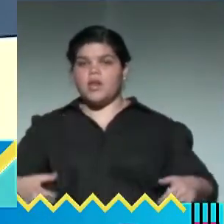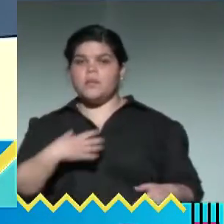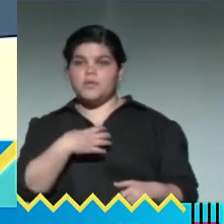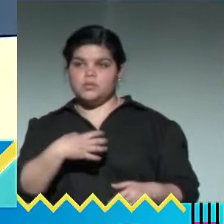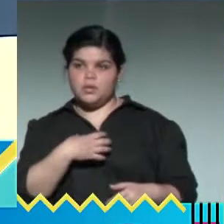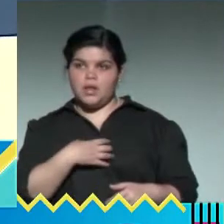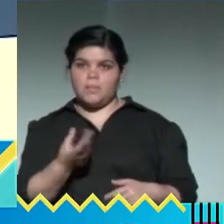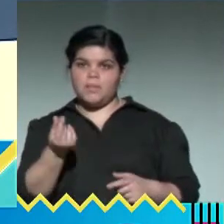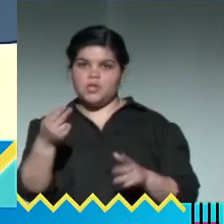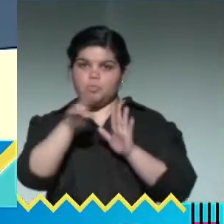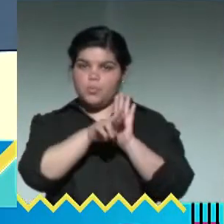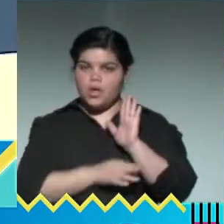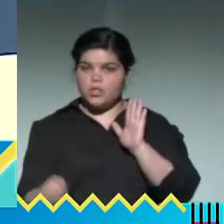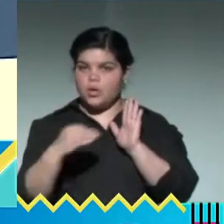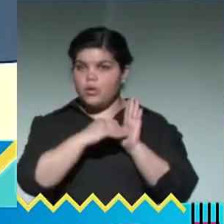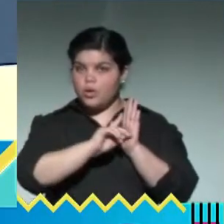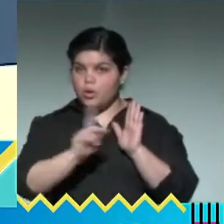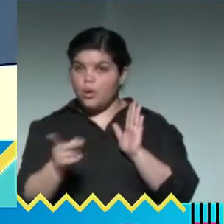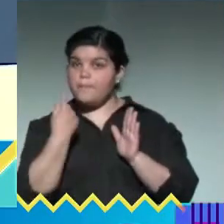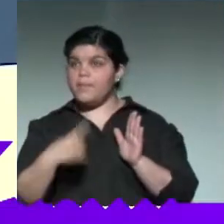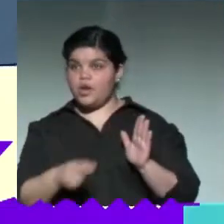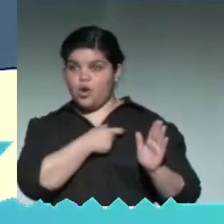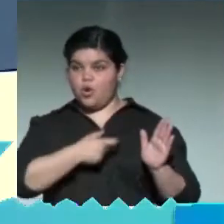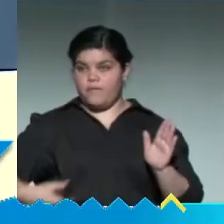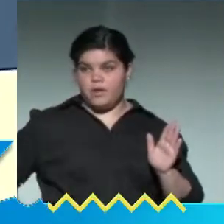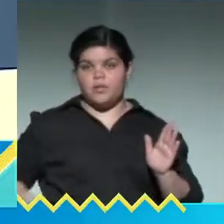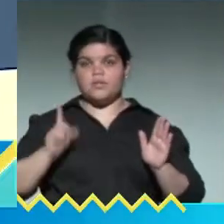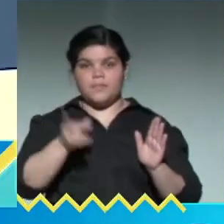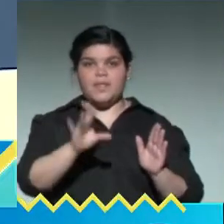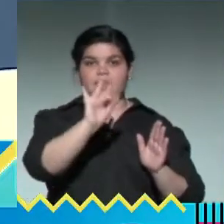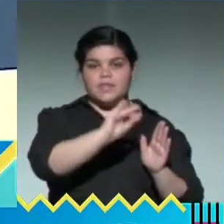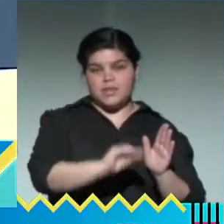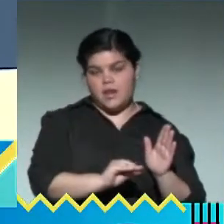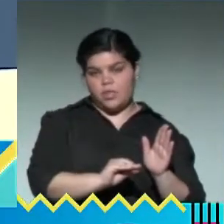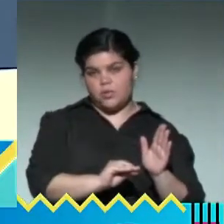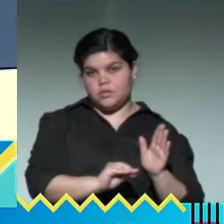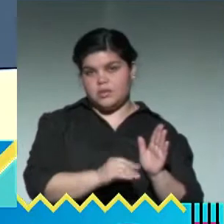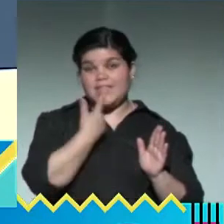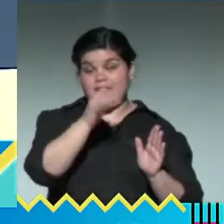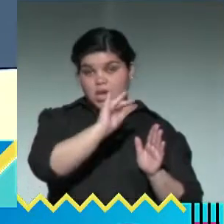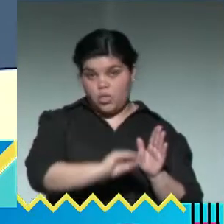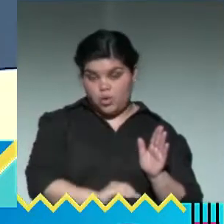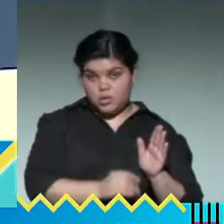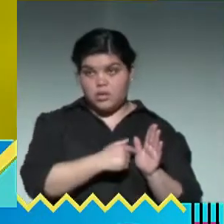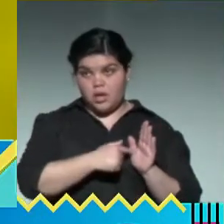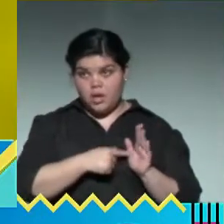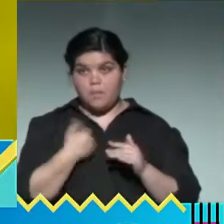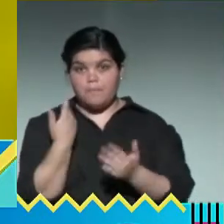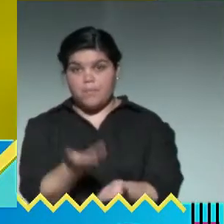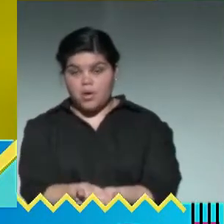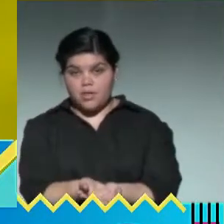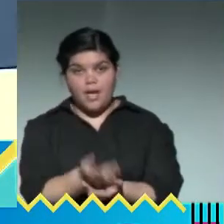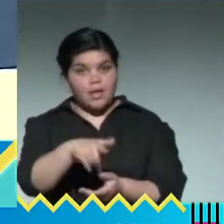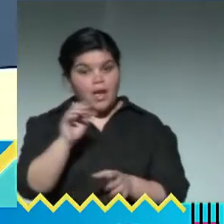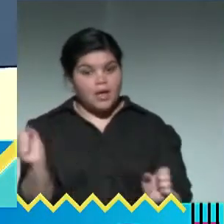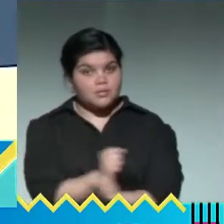está incorporado, pero la idea es que los gobernadores, mediante los senadores y senadores, lo planteen y lo acepten. O sea que es una cosa